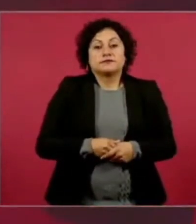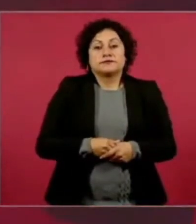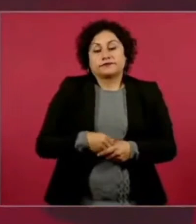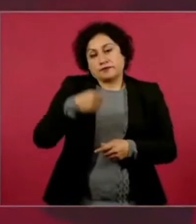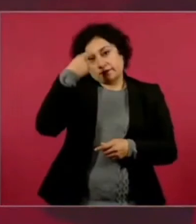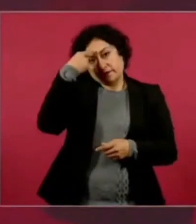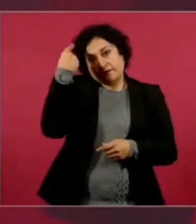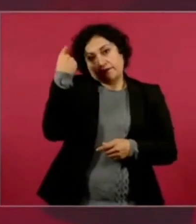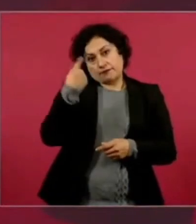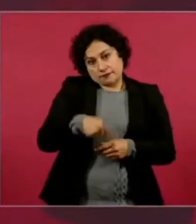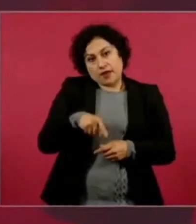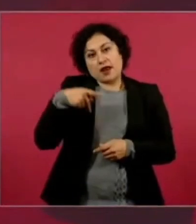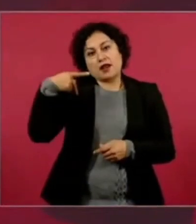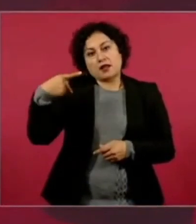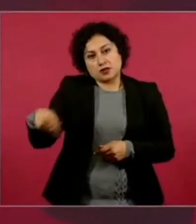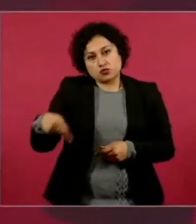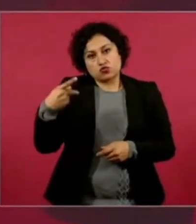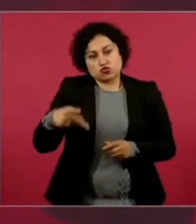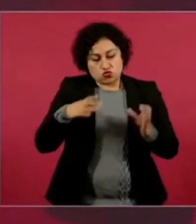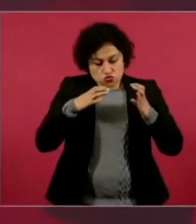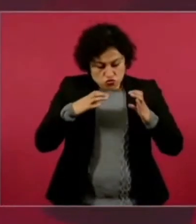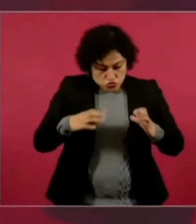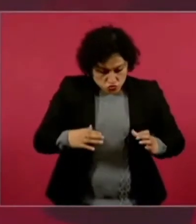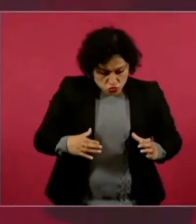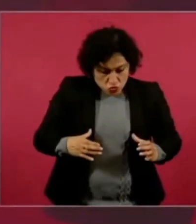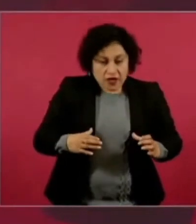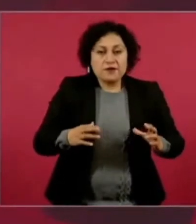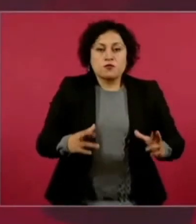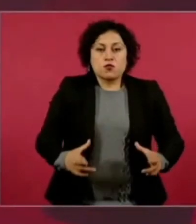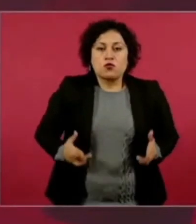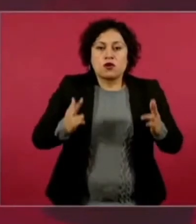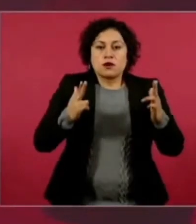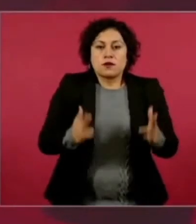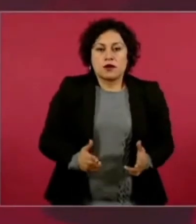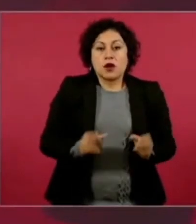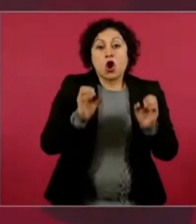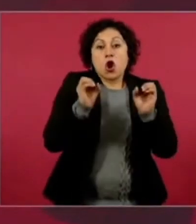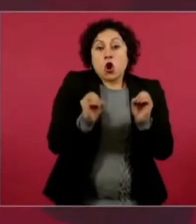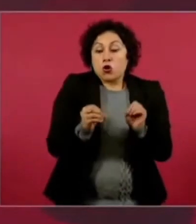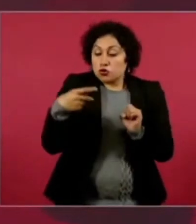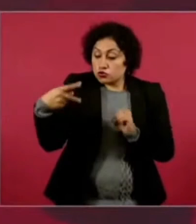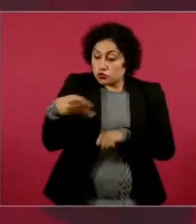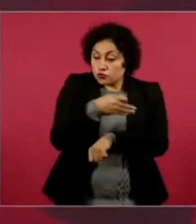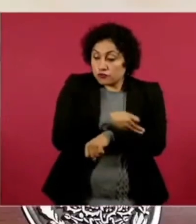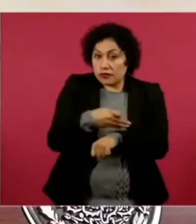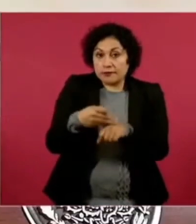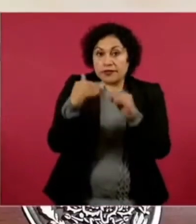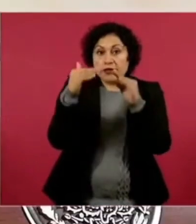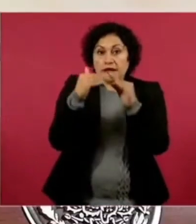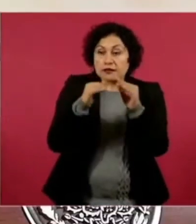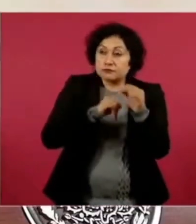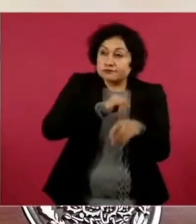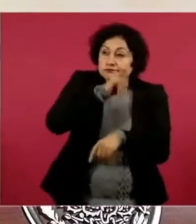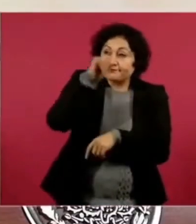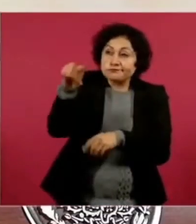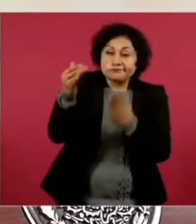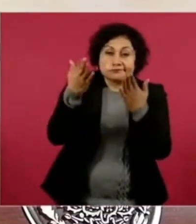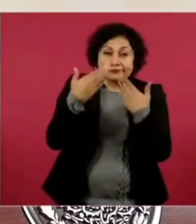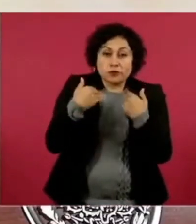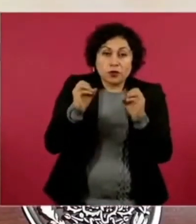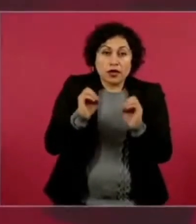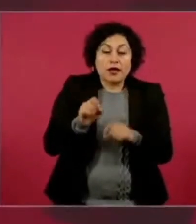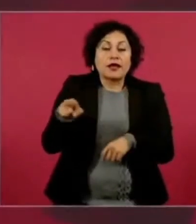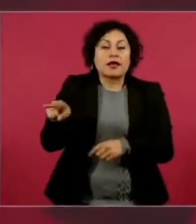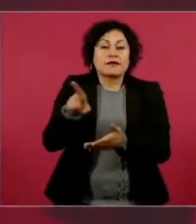rehabilitarlos o no había centros de rehabilitación, esa discapacidad menor se convertía con